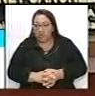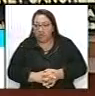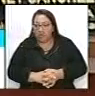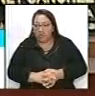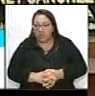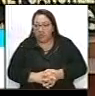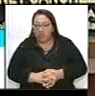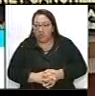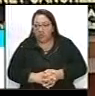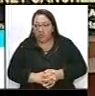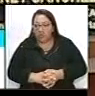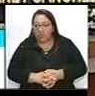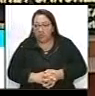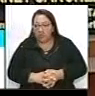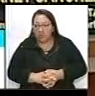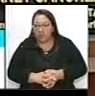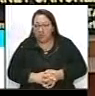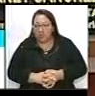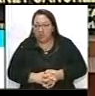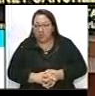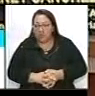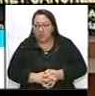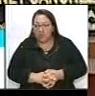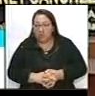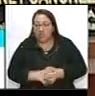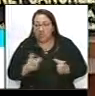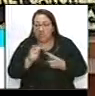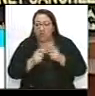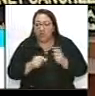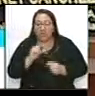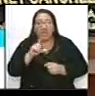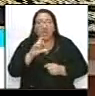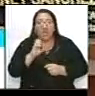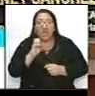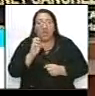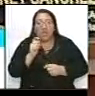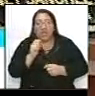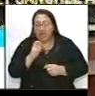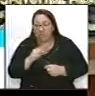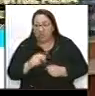cosas. Tiene la palabra la congresista letona.